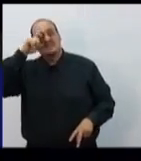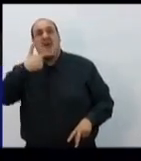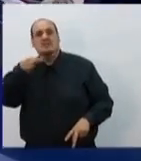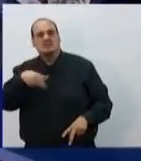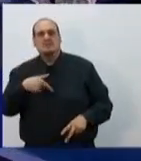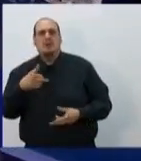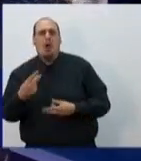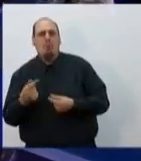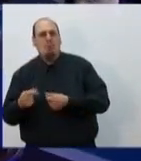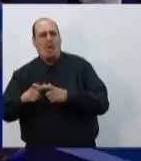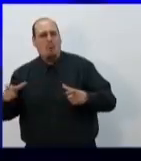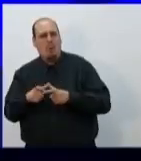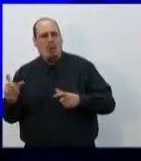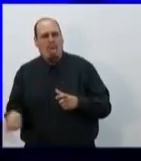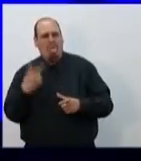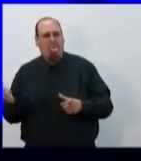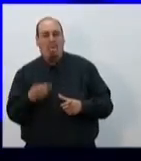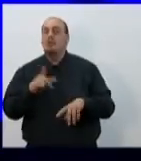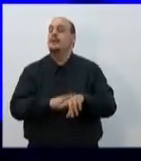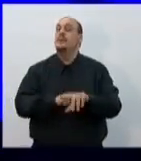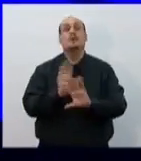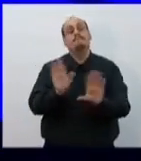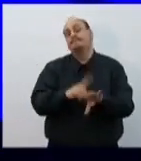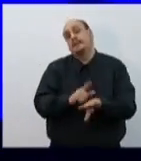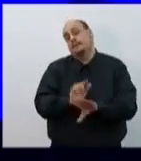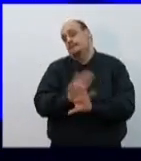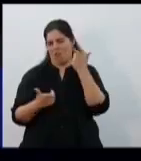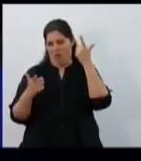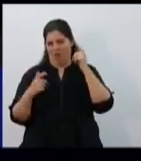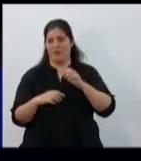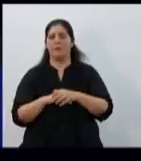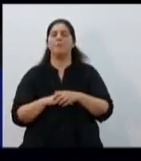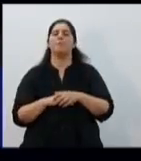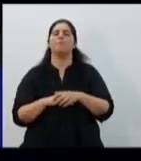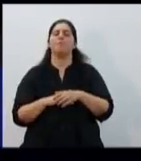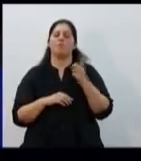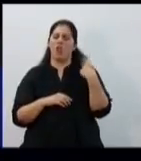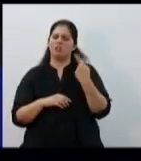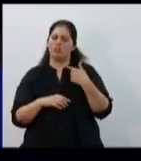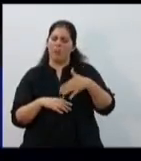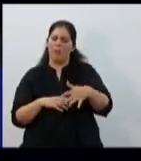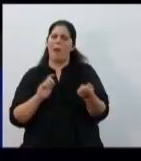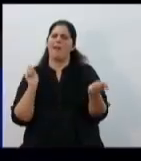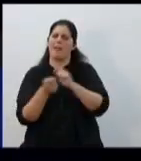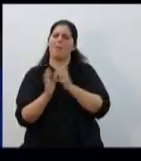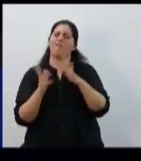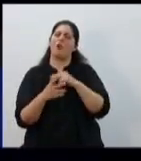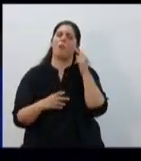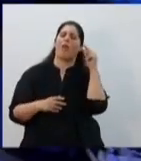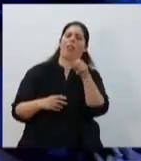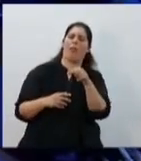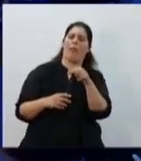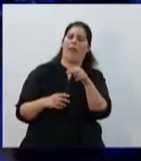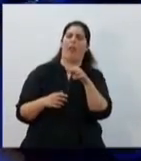basura. Mienten los que dicen tiempo, que van a solucionar... Tiempo cumplido, tiempo cumplido. Vamos a cambiar la perspectiva